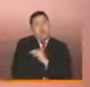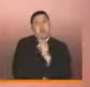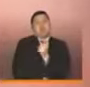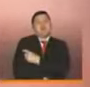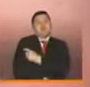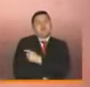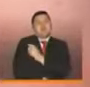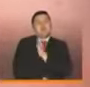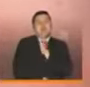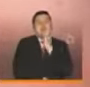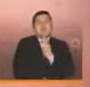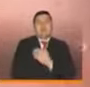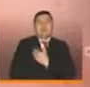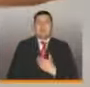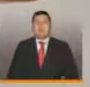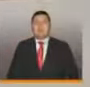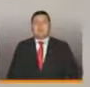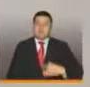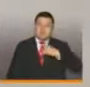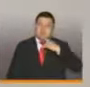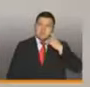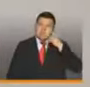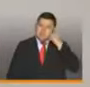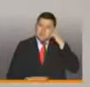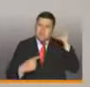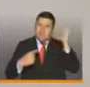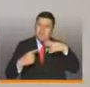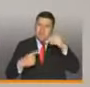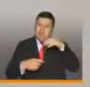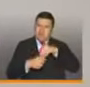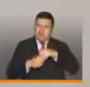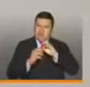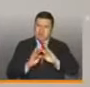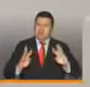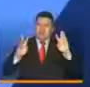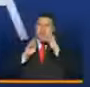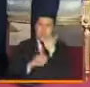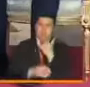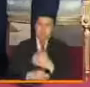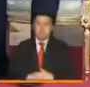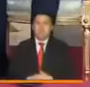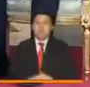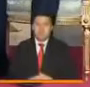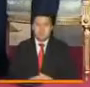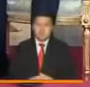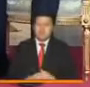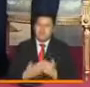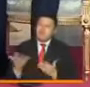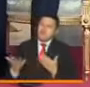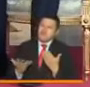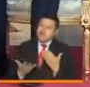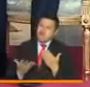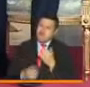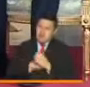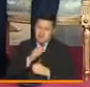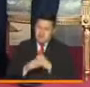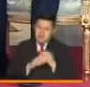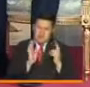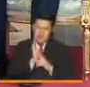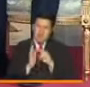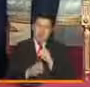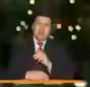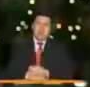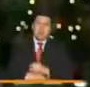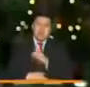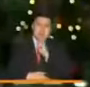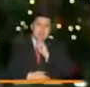COVID-19, afirma el presidente Duque en foro El Estado de la Nación. ¿Para dónde va Colombia en 2021?